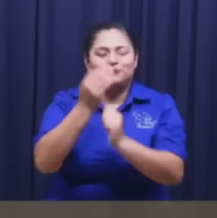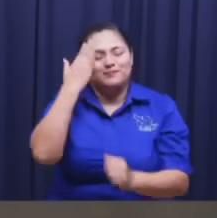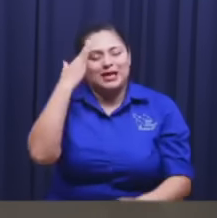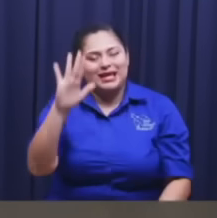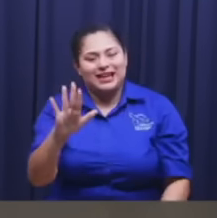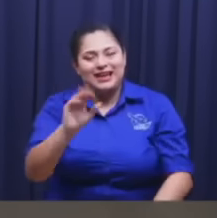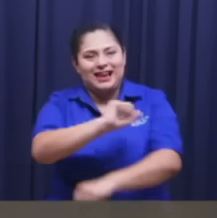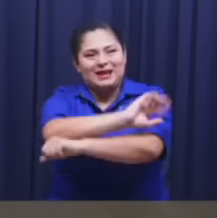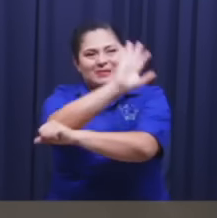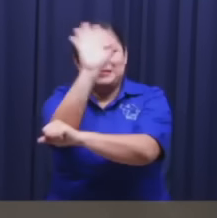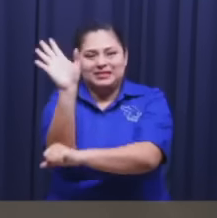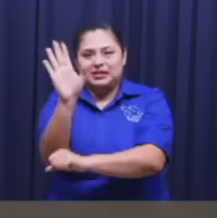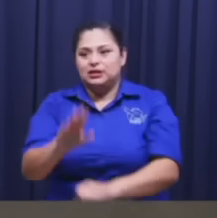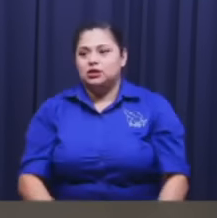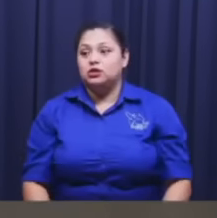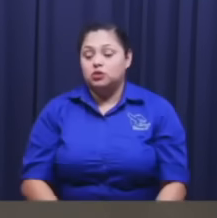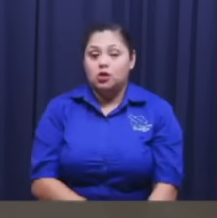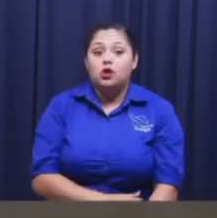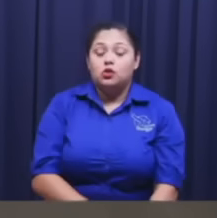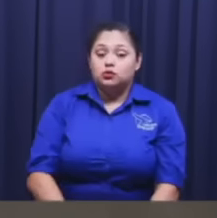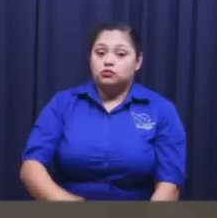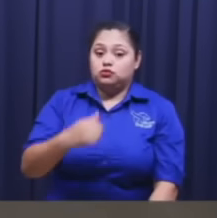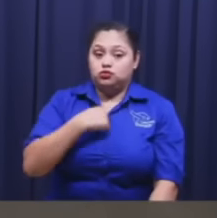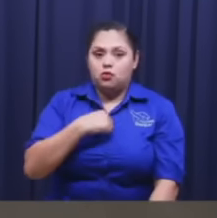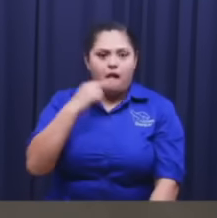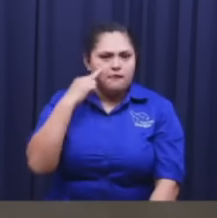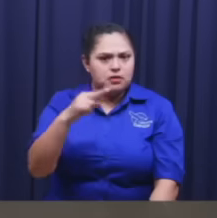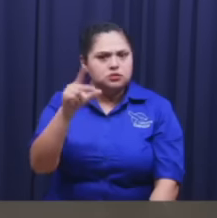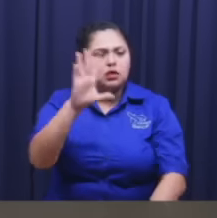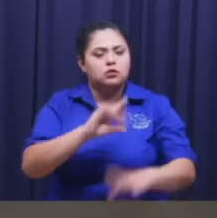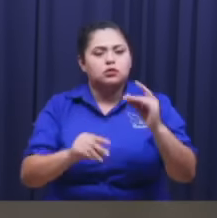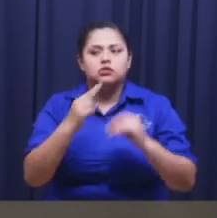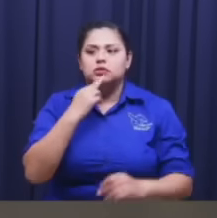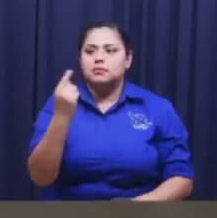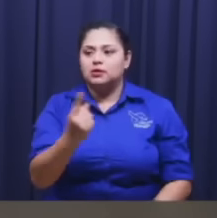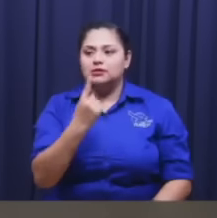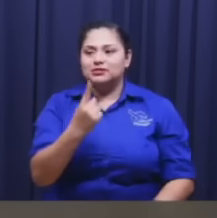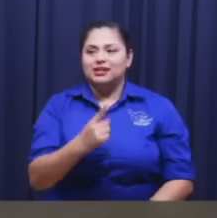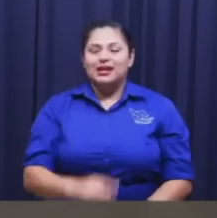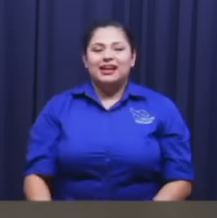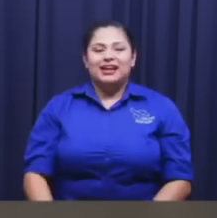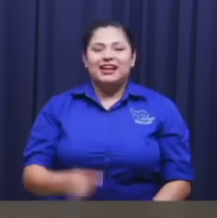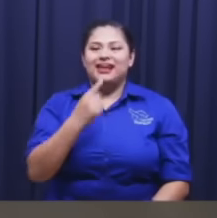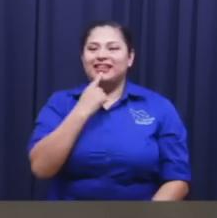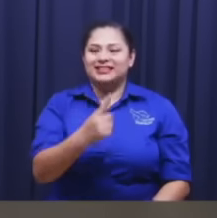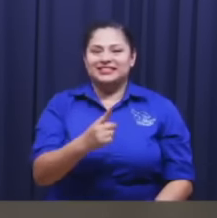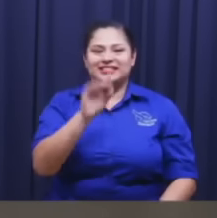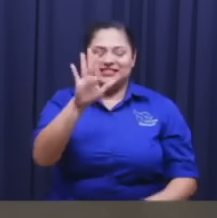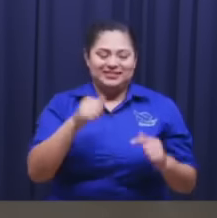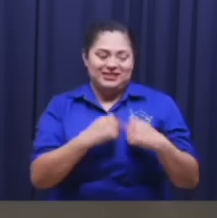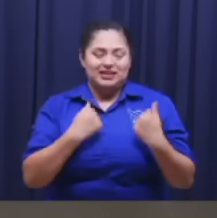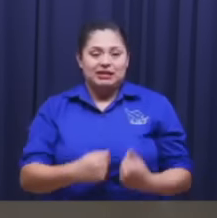Aunque yo he visto algunos hermanos que hacen, se lo proponen en su corazón y como a la mitad de la oración están así.